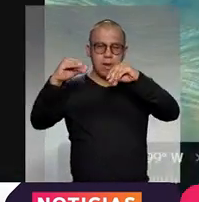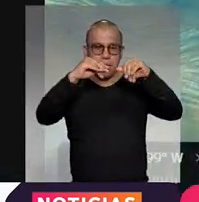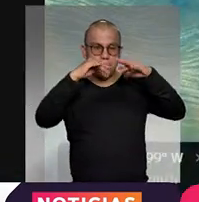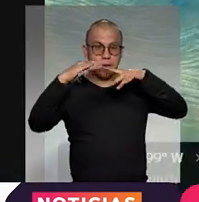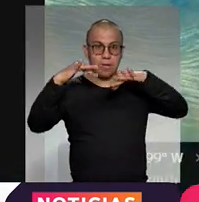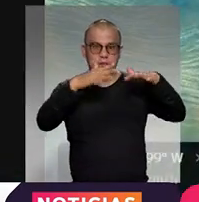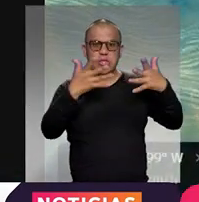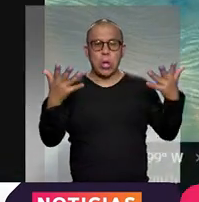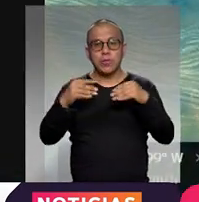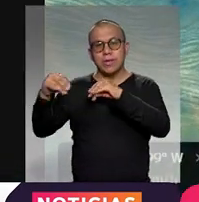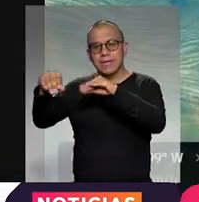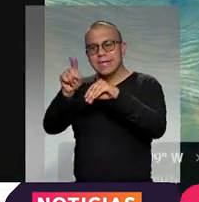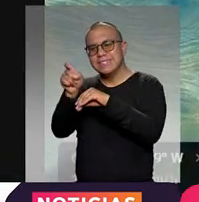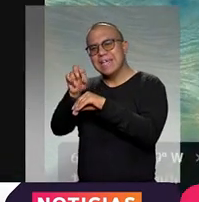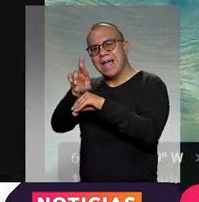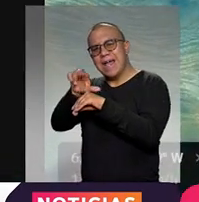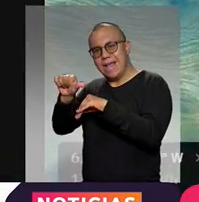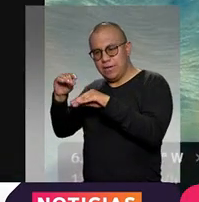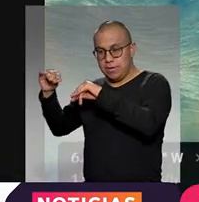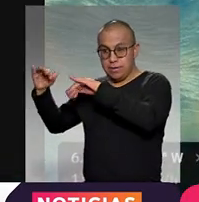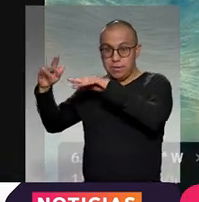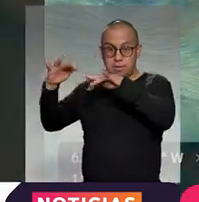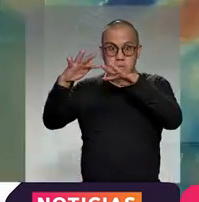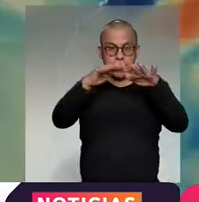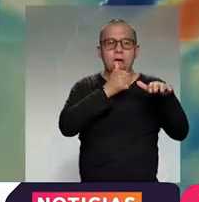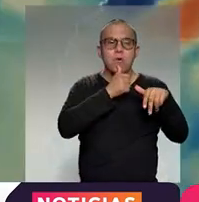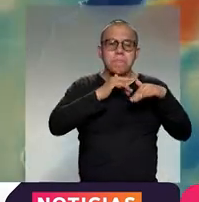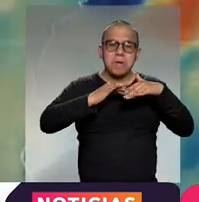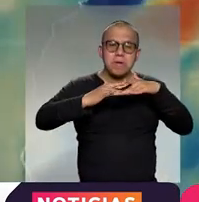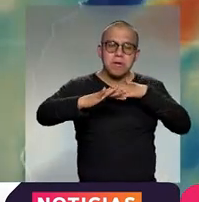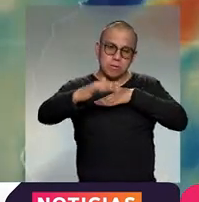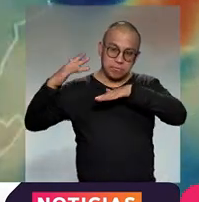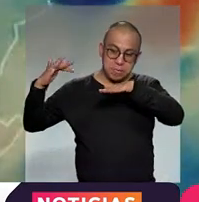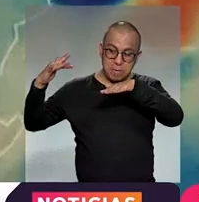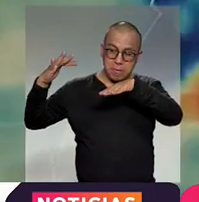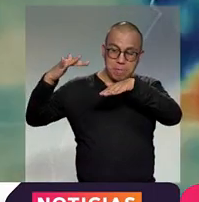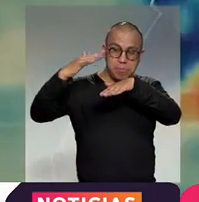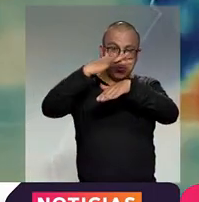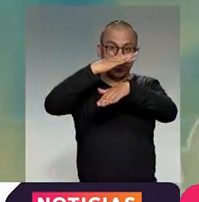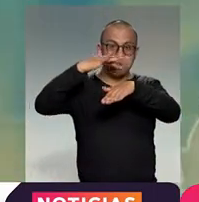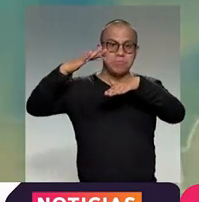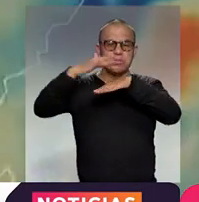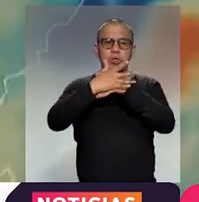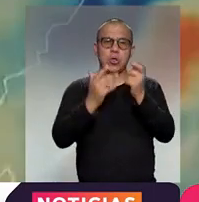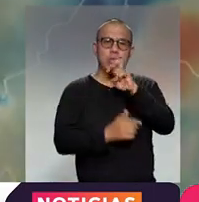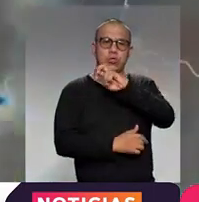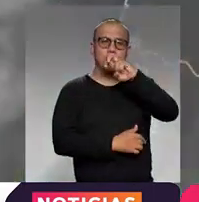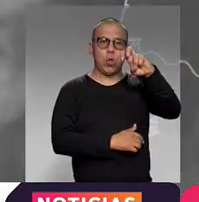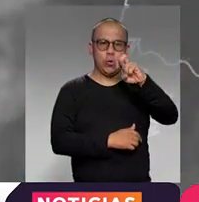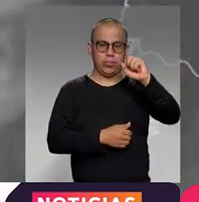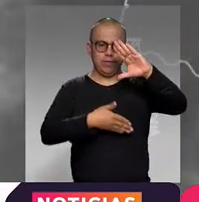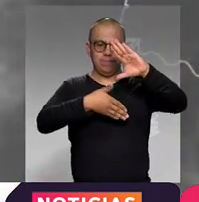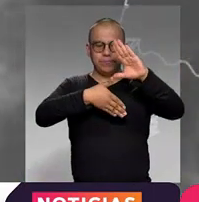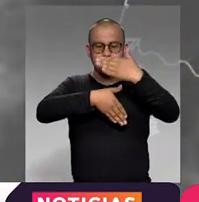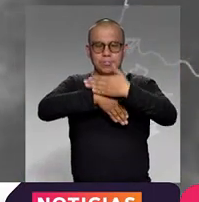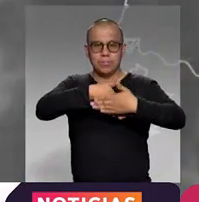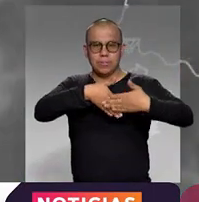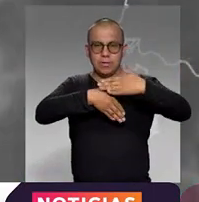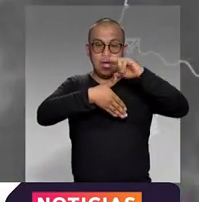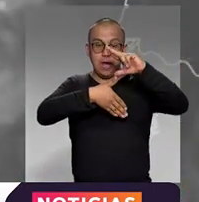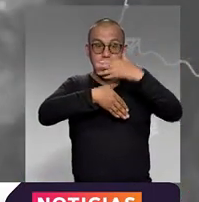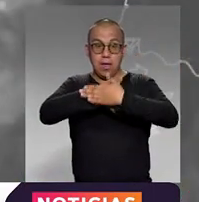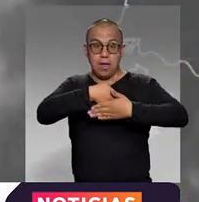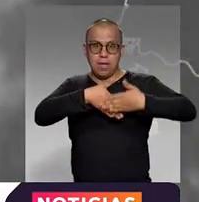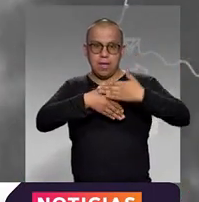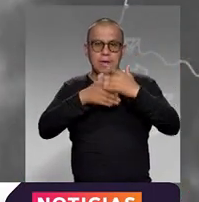proveniente del desierto del Sahara que avanza por el Océano Atlántico. La nube se dirige hacia la parte norte de Sudamérica, lo que puede